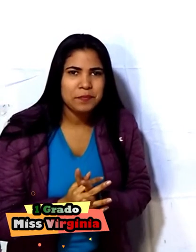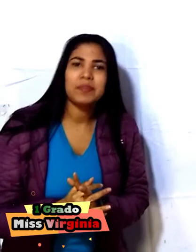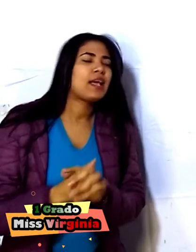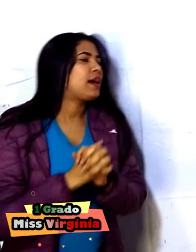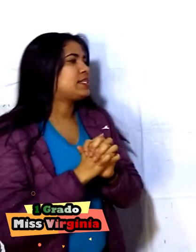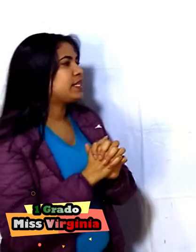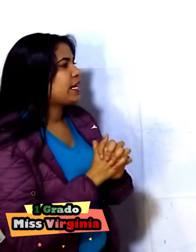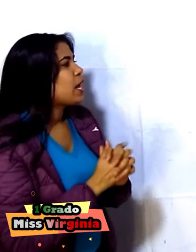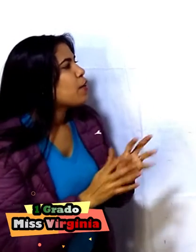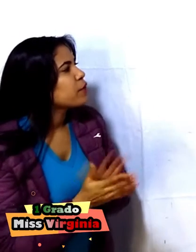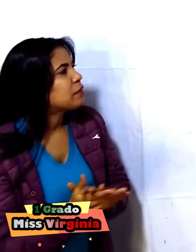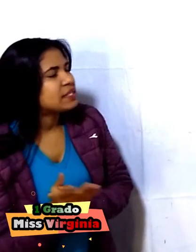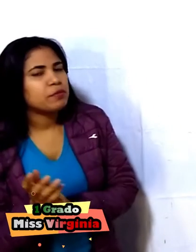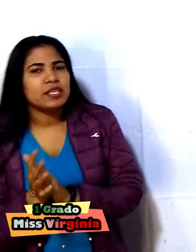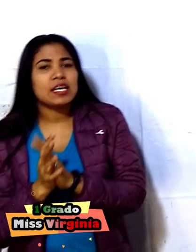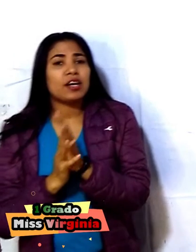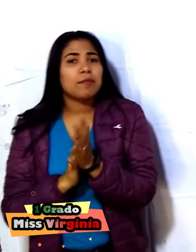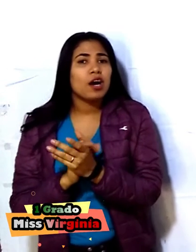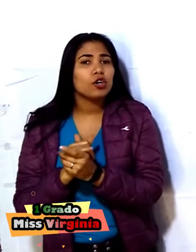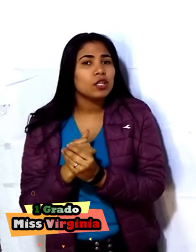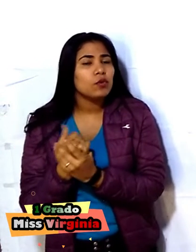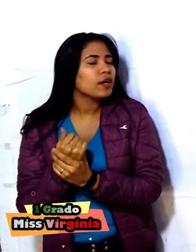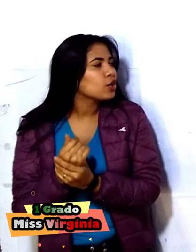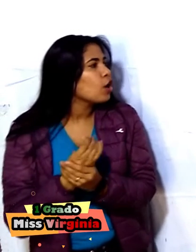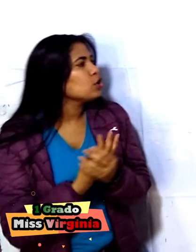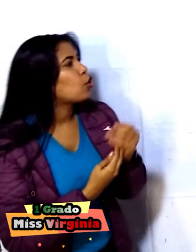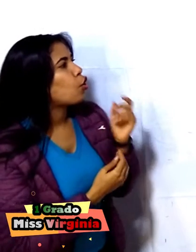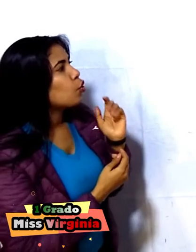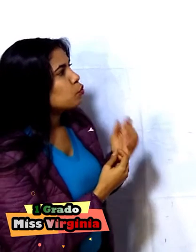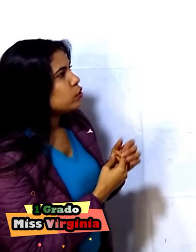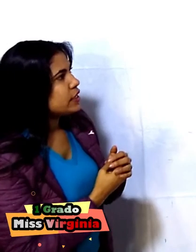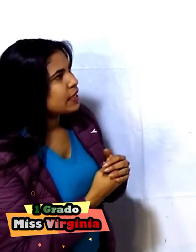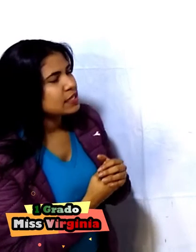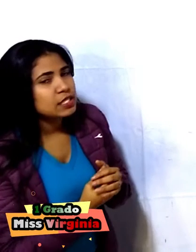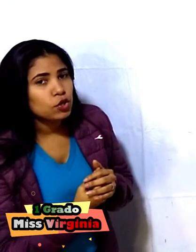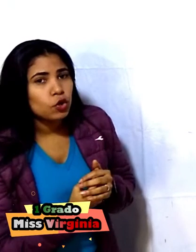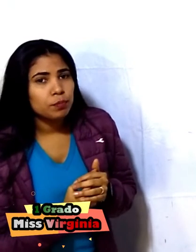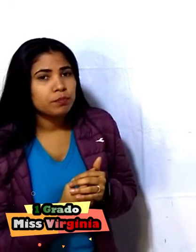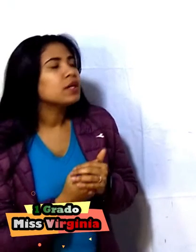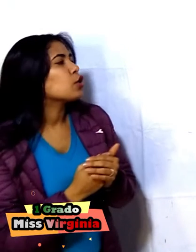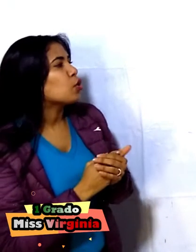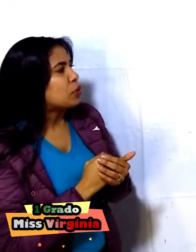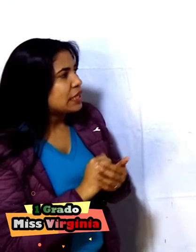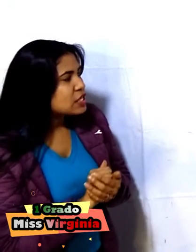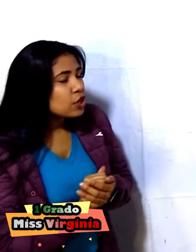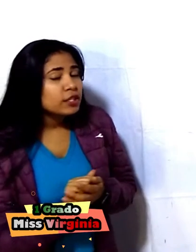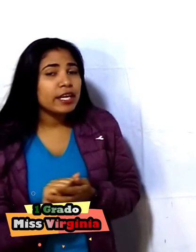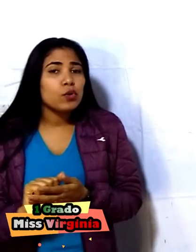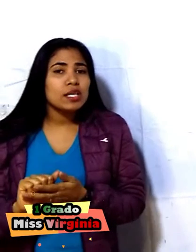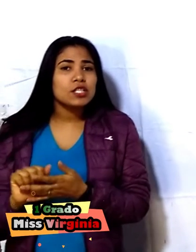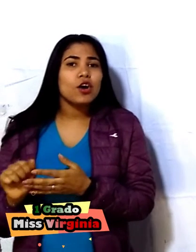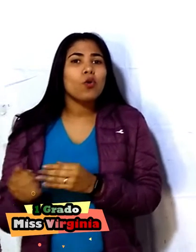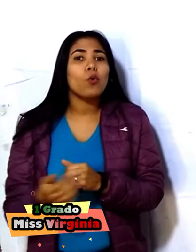¿sí? Así que, bueno, mis amores, ahora vamos a continuar con comunicación. Comunicación